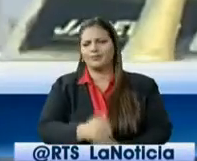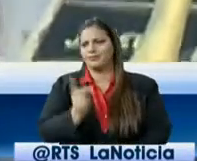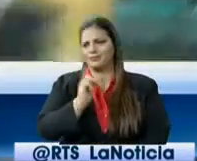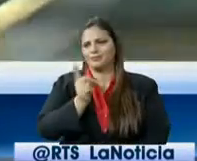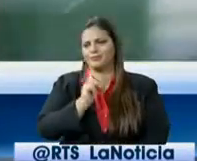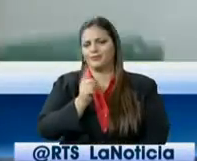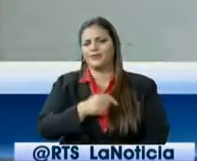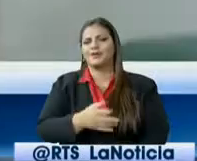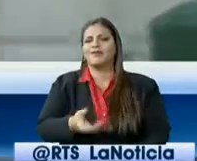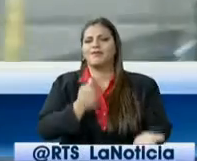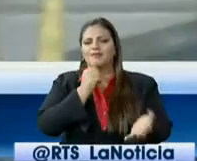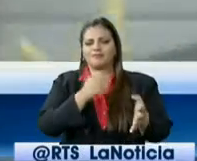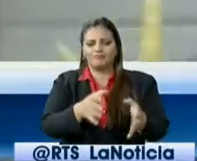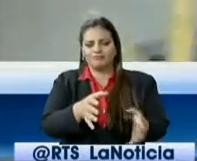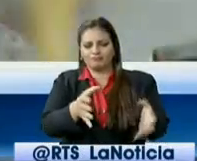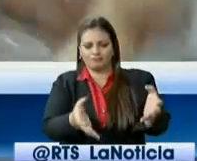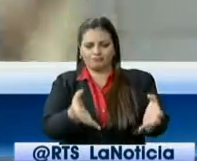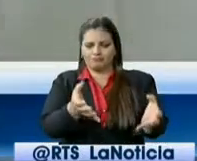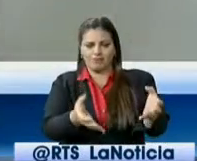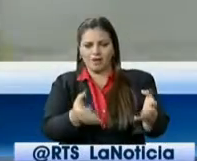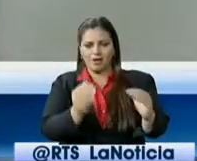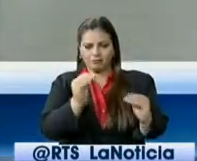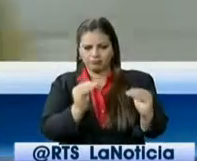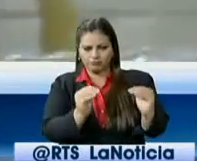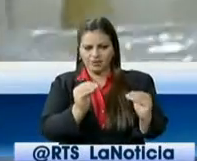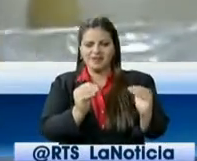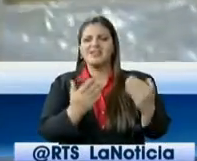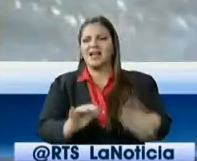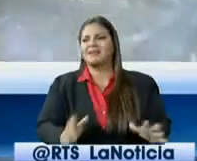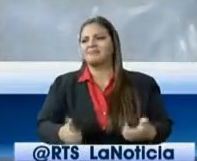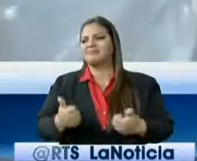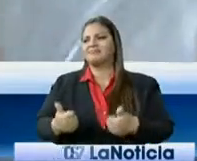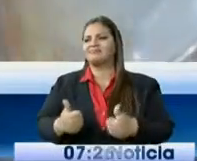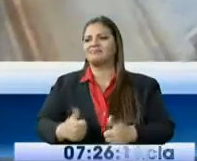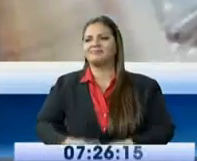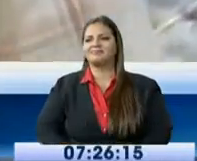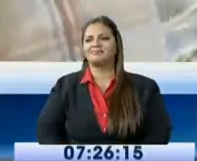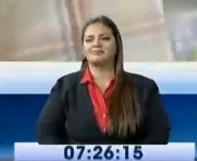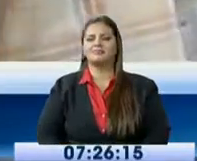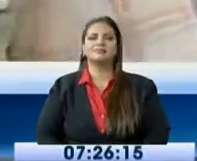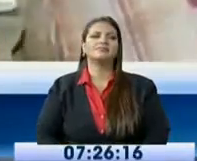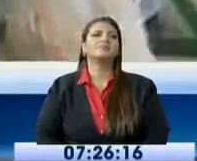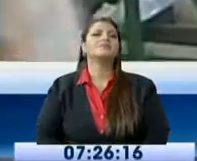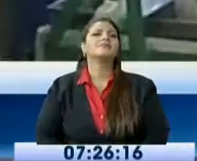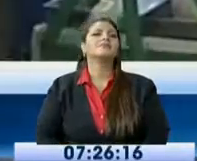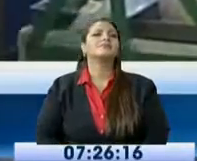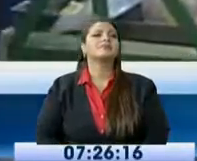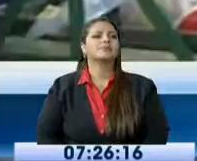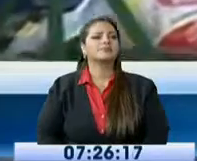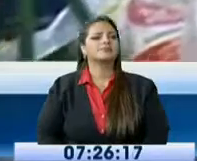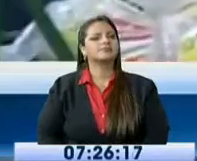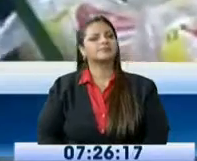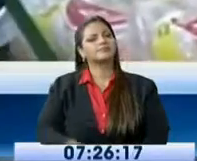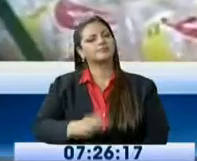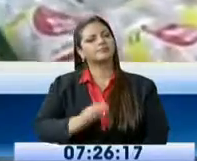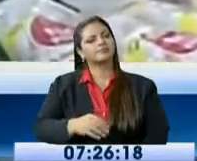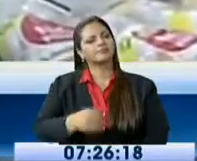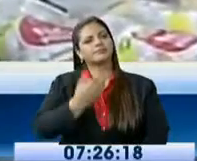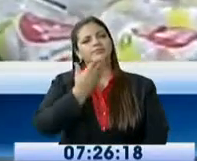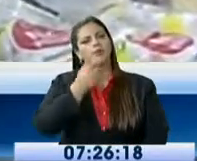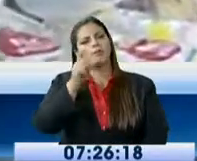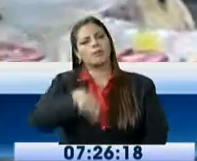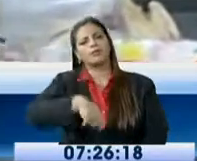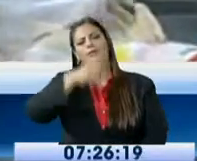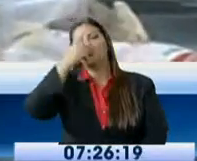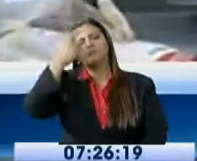llegar al peso normal, pero ya se le puso bien y se comprobó que estaba normal. Podemos mirarnos un poco. En todo caso, ¿nos recuerda cuál es la sanción si se